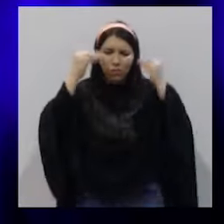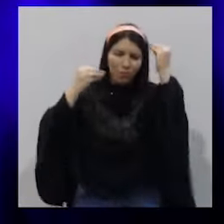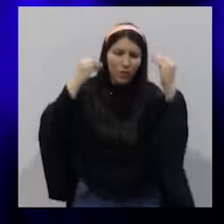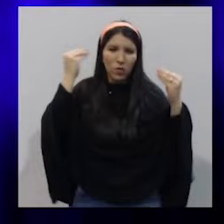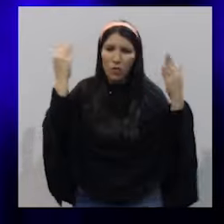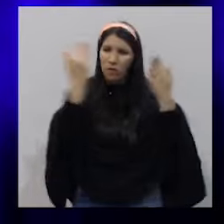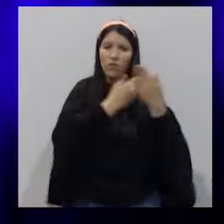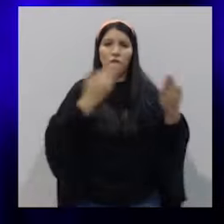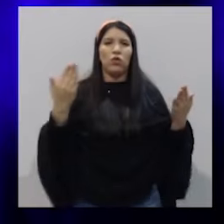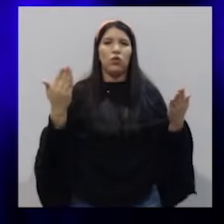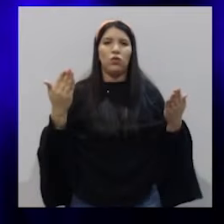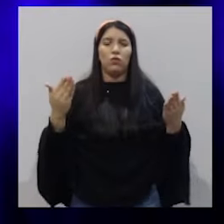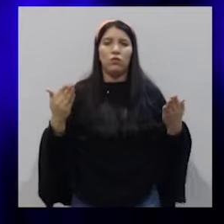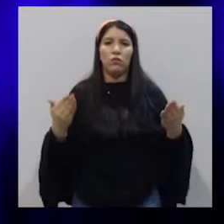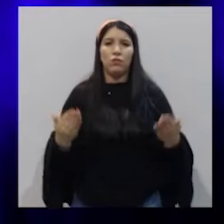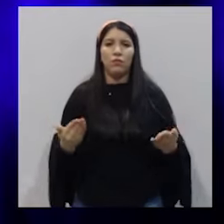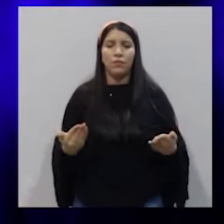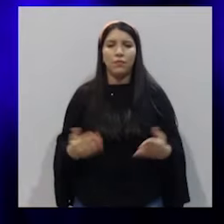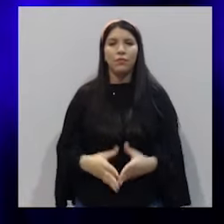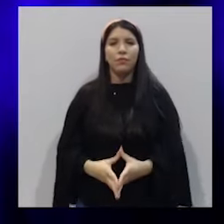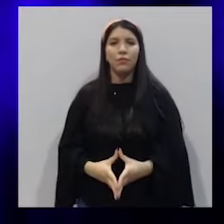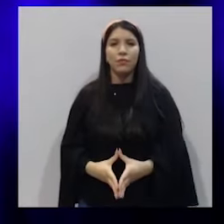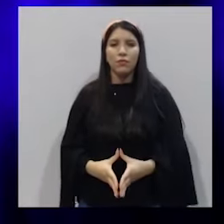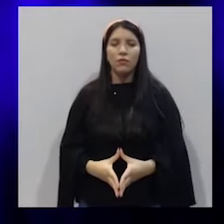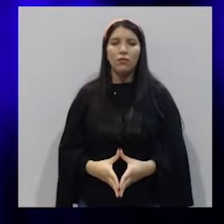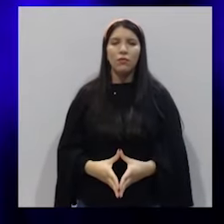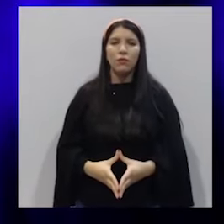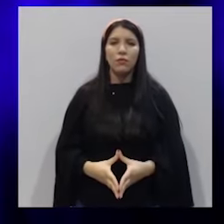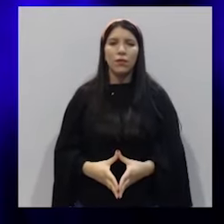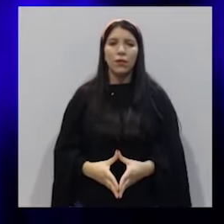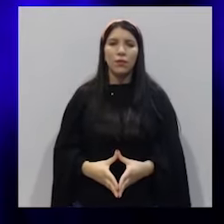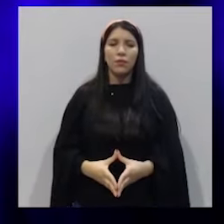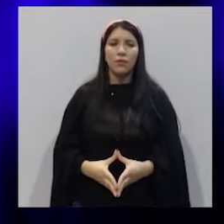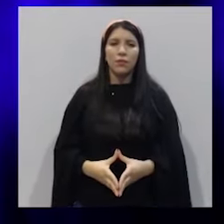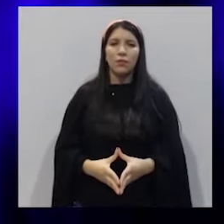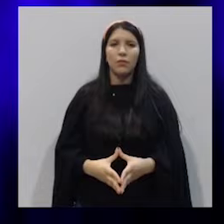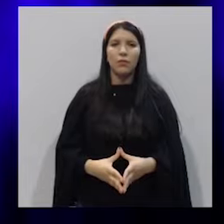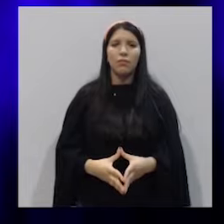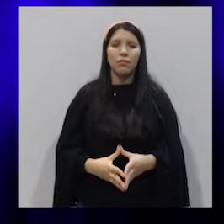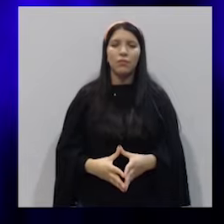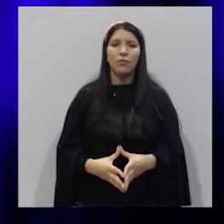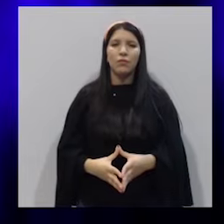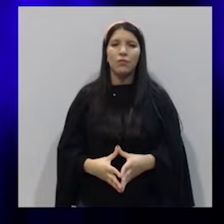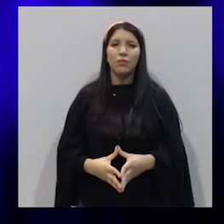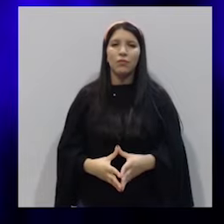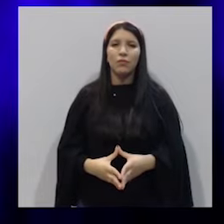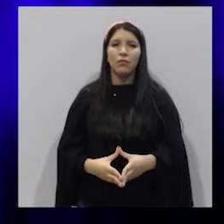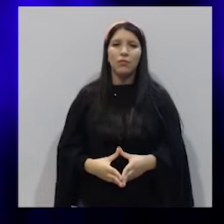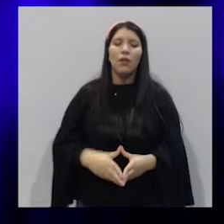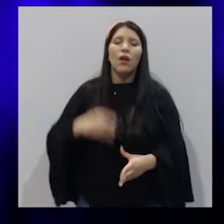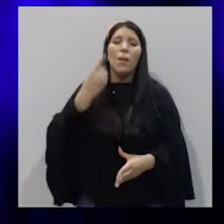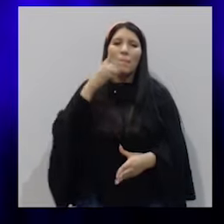desarrollarse puedan crecer por eso él dice las cosas viejas quedan atrás todas son hechas nuevas ahora el espíritu santo les va a ayudar